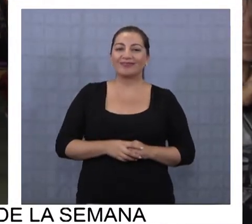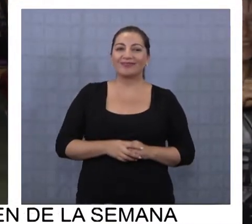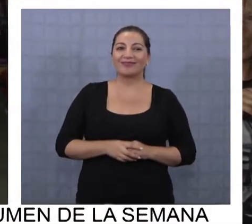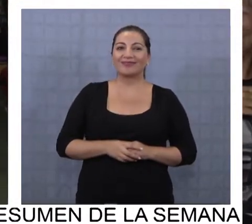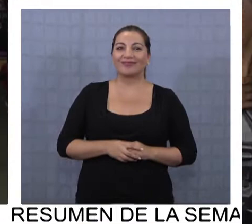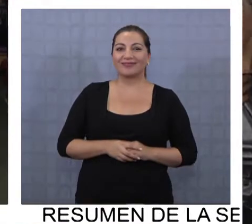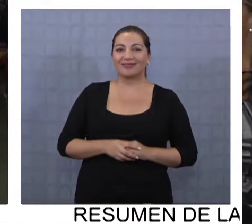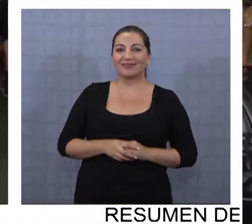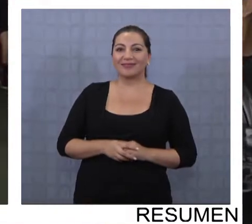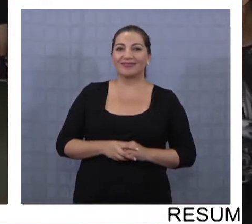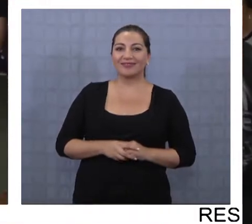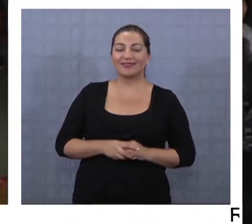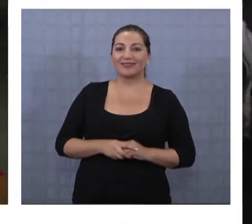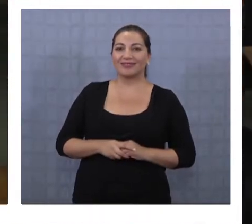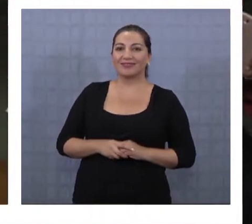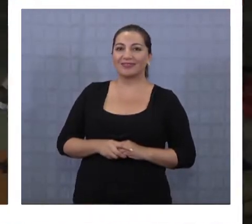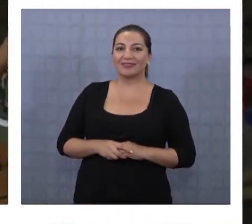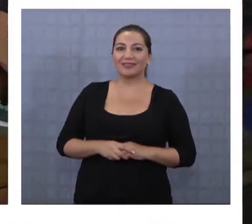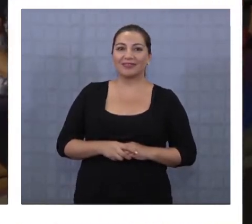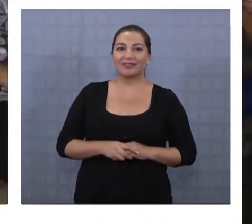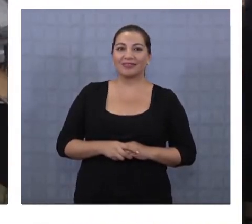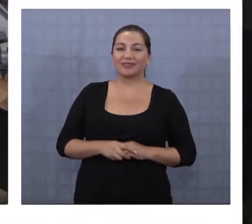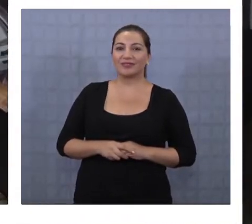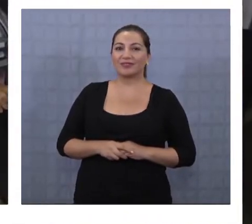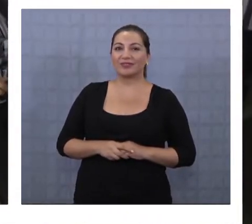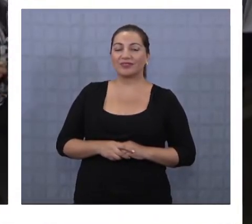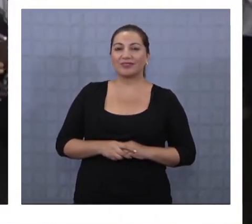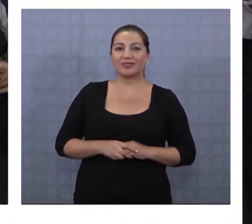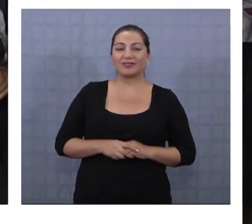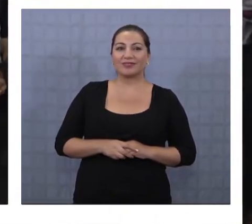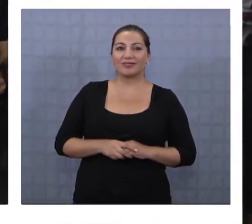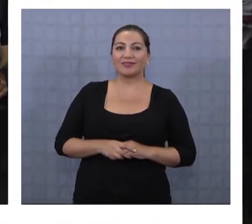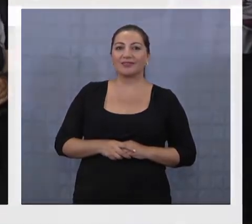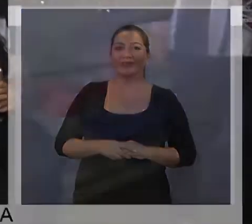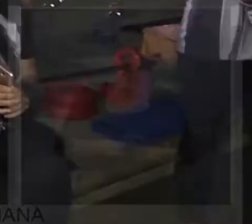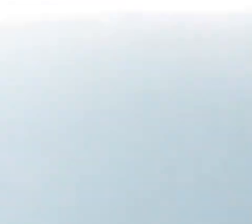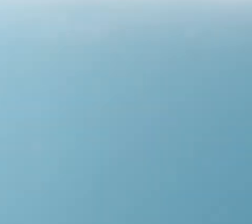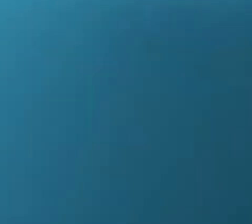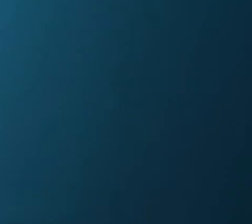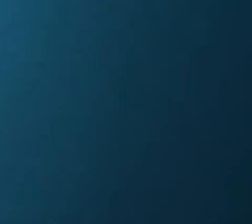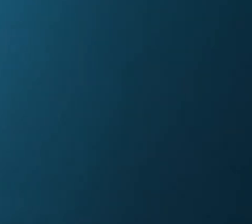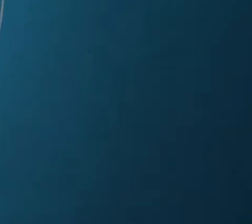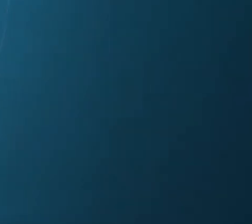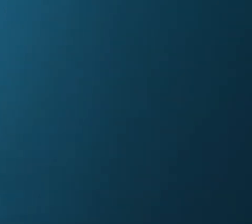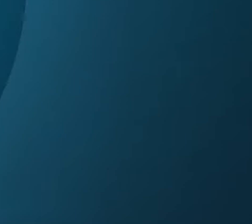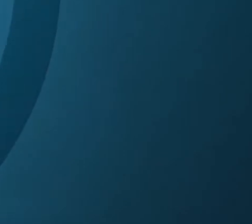por video!